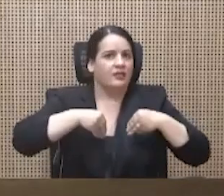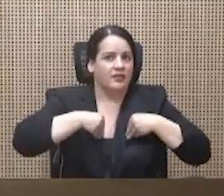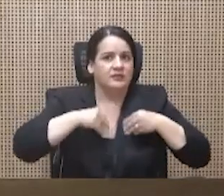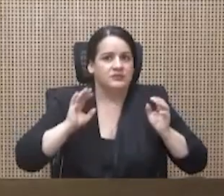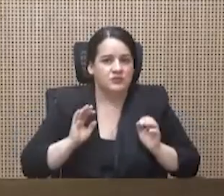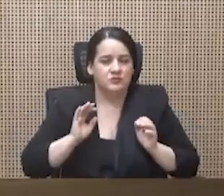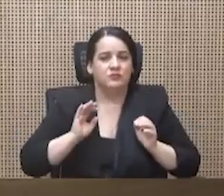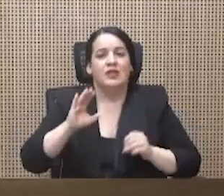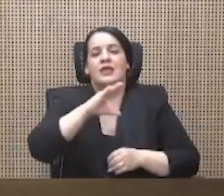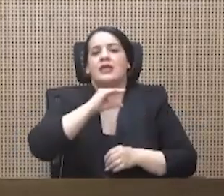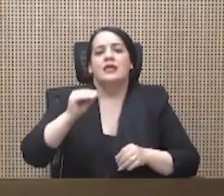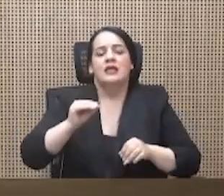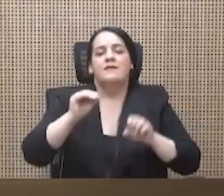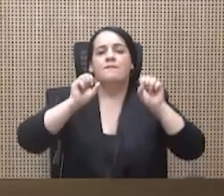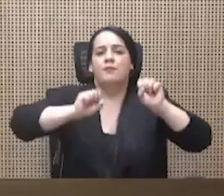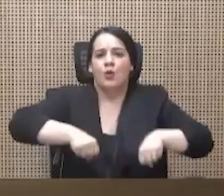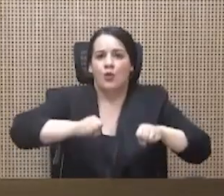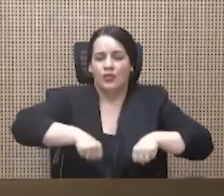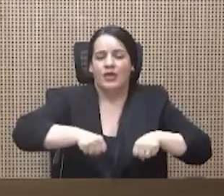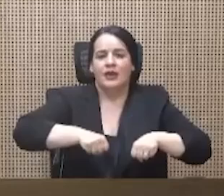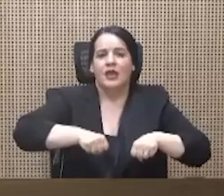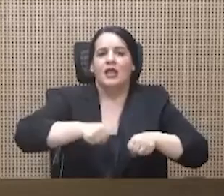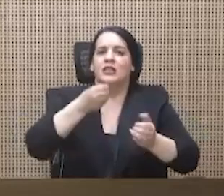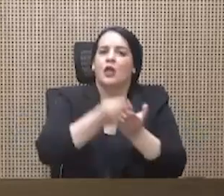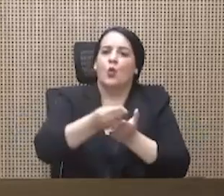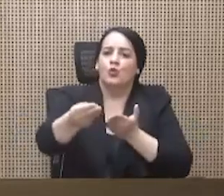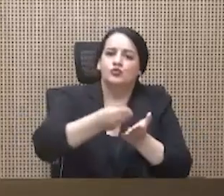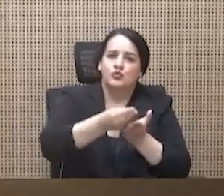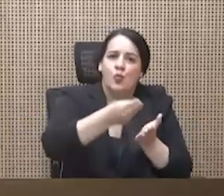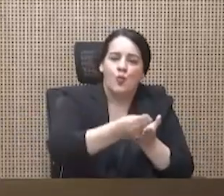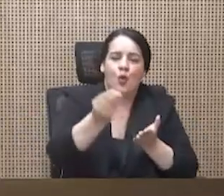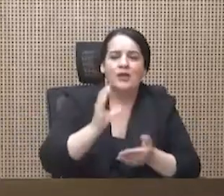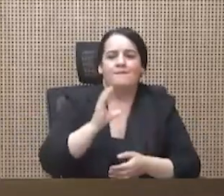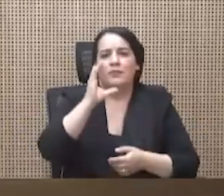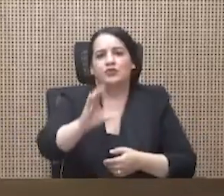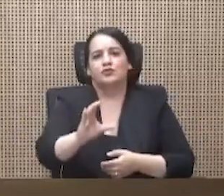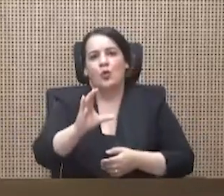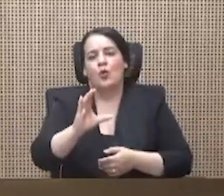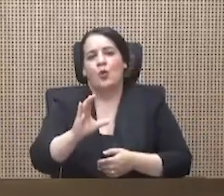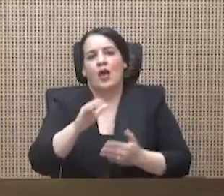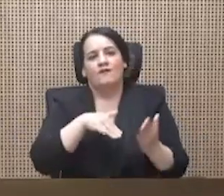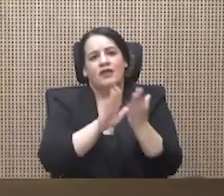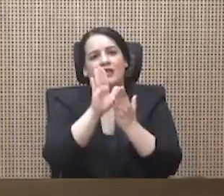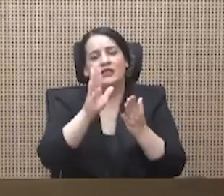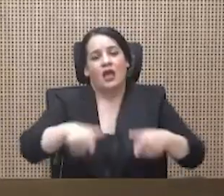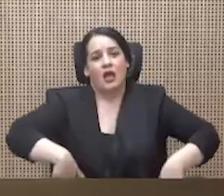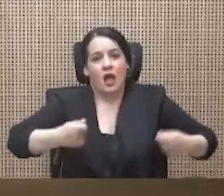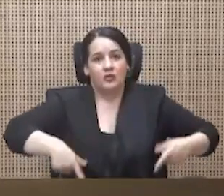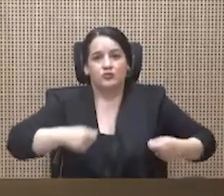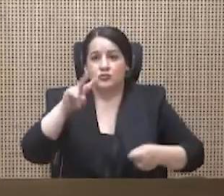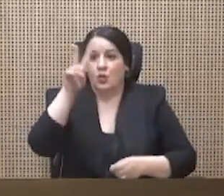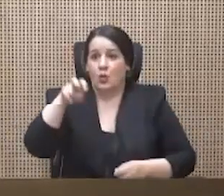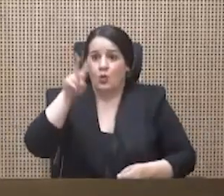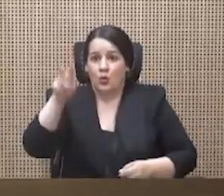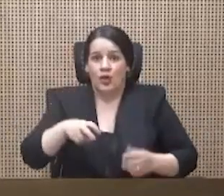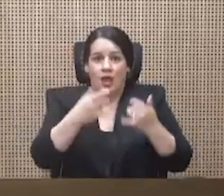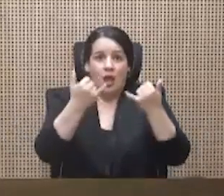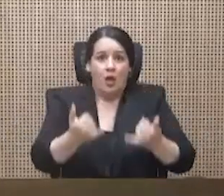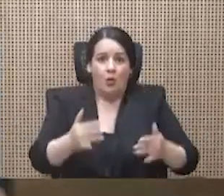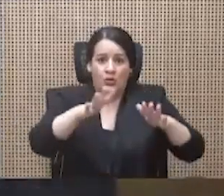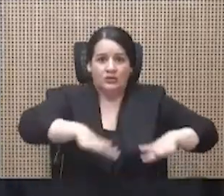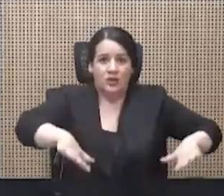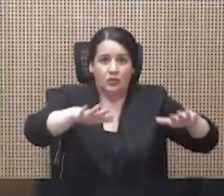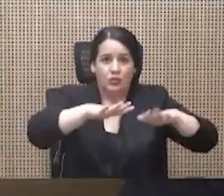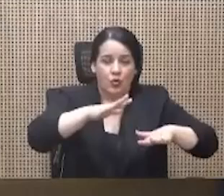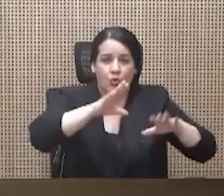poder de consumo e inversión frente a sus gastos en colones. Ahora bien, si el sector exportador, el